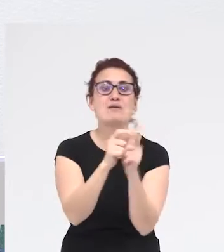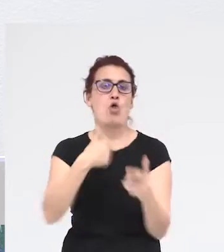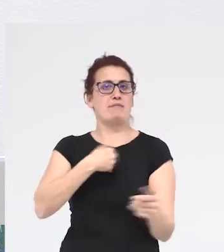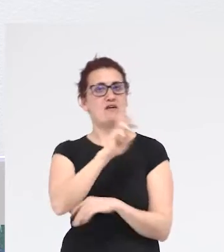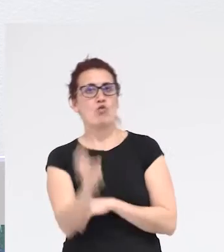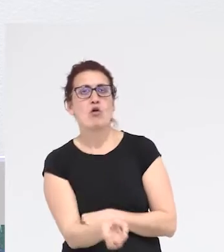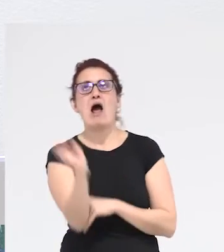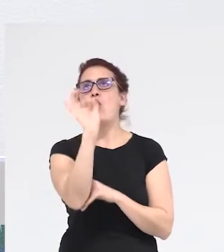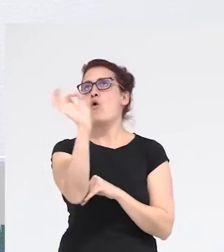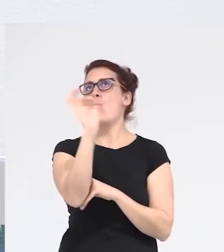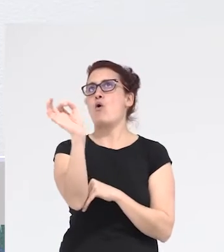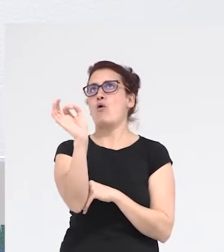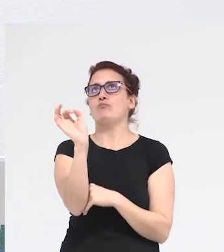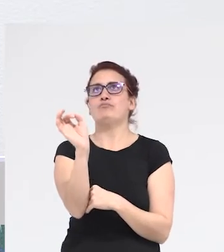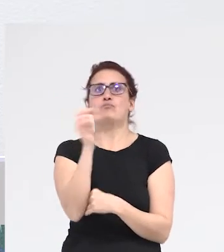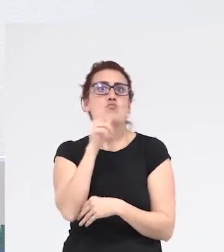funcional y no hubiera